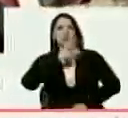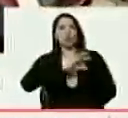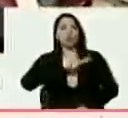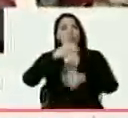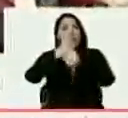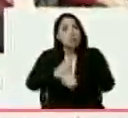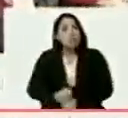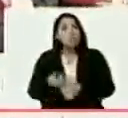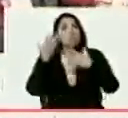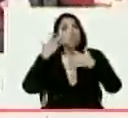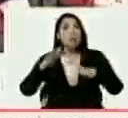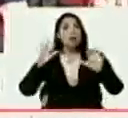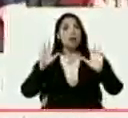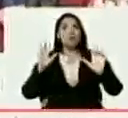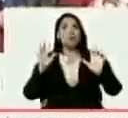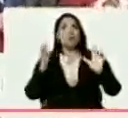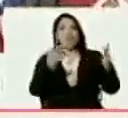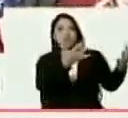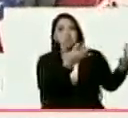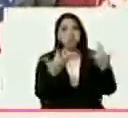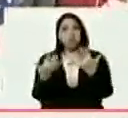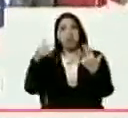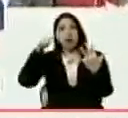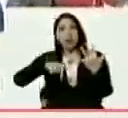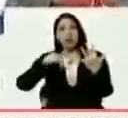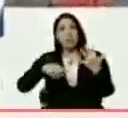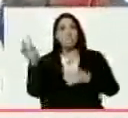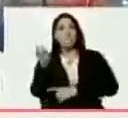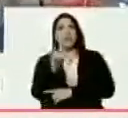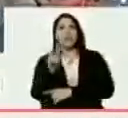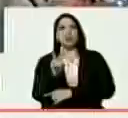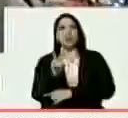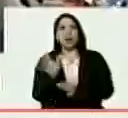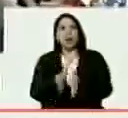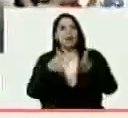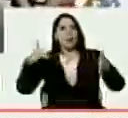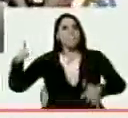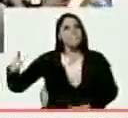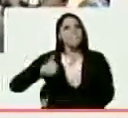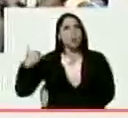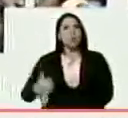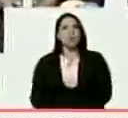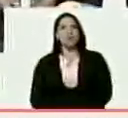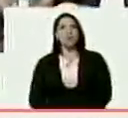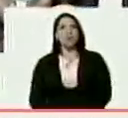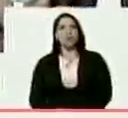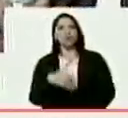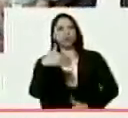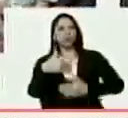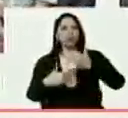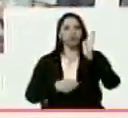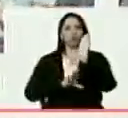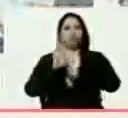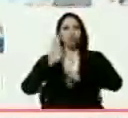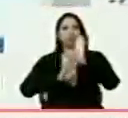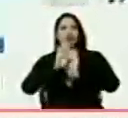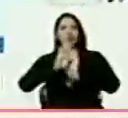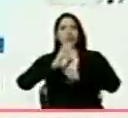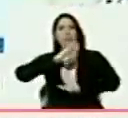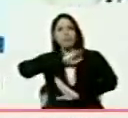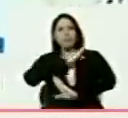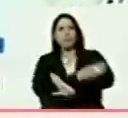Esperemos que su presencia en la patria sea de gran provecho y de avance de la